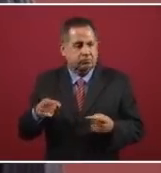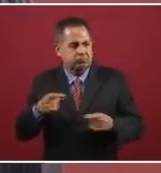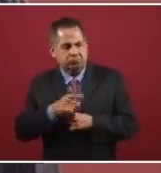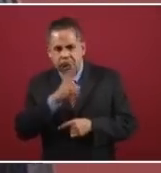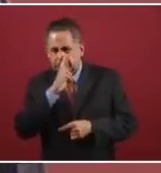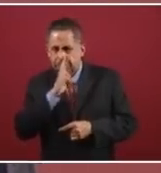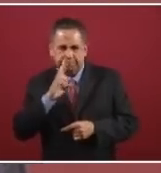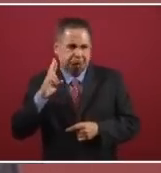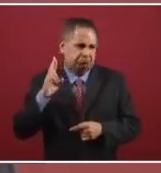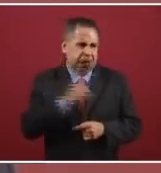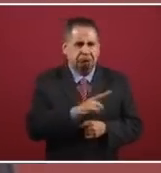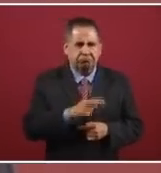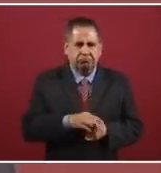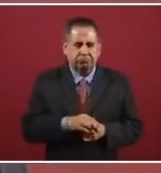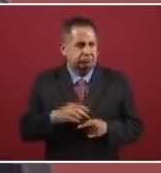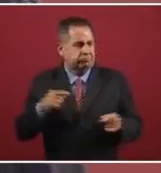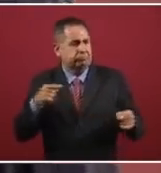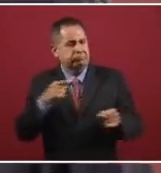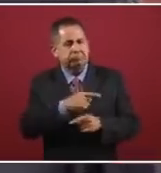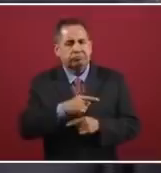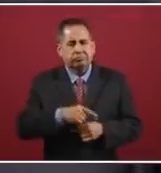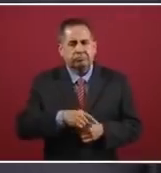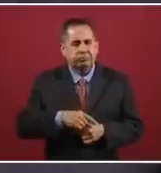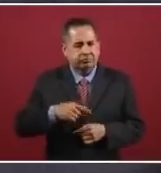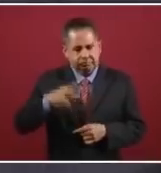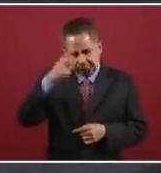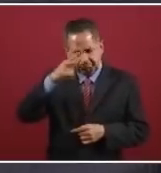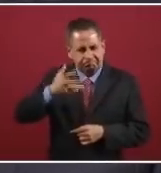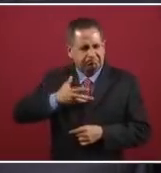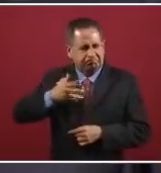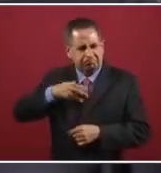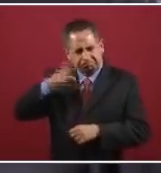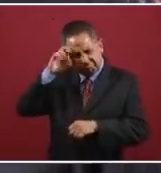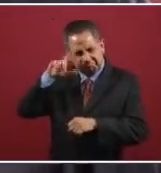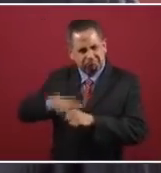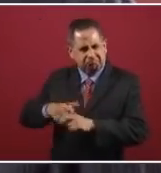respondían hablando de que en México había cultura